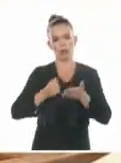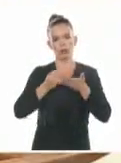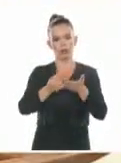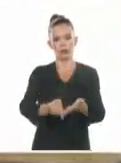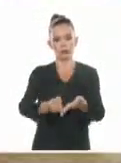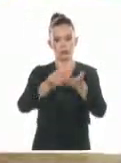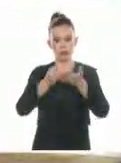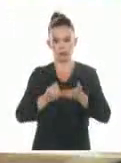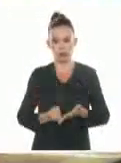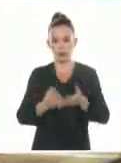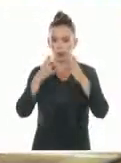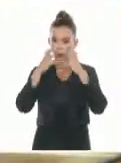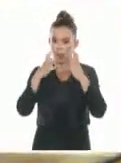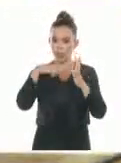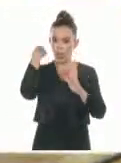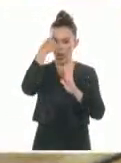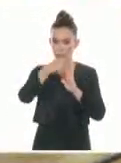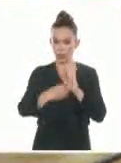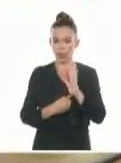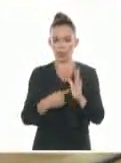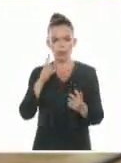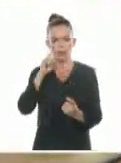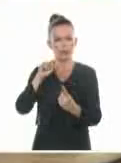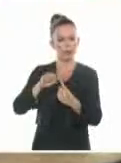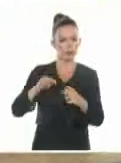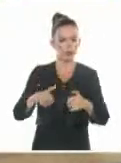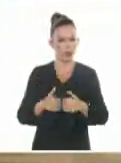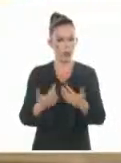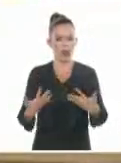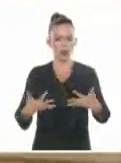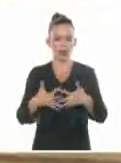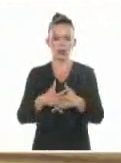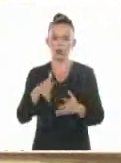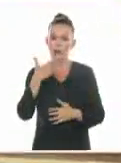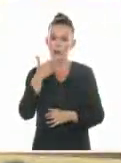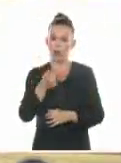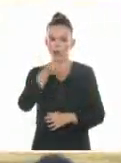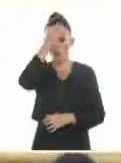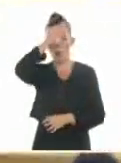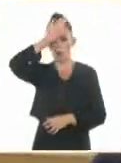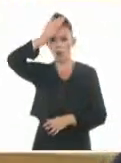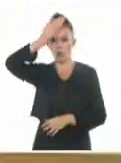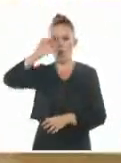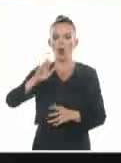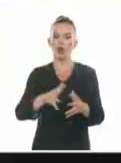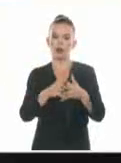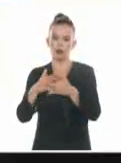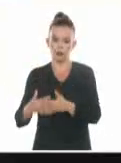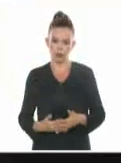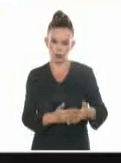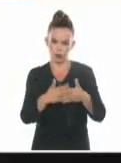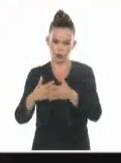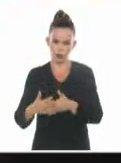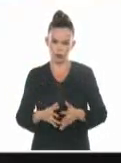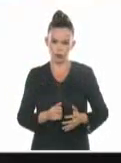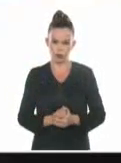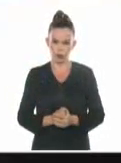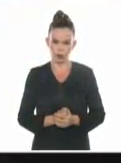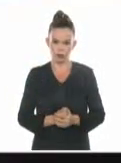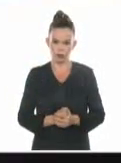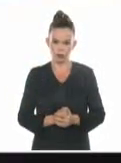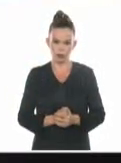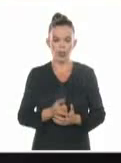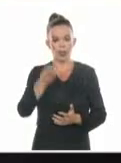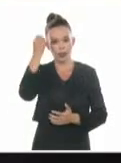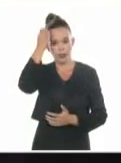las relaciones entre Cuba y Estados Unidos. El jefe de Estado cubano les expresó durante el encuentro el gusto y la